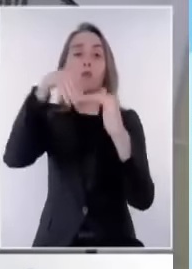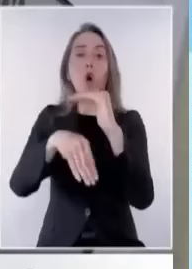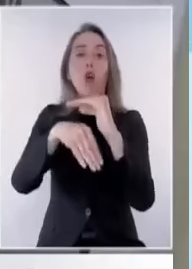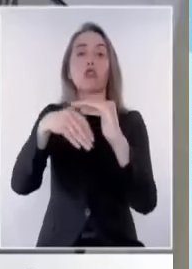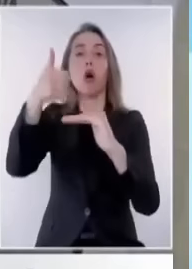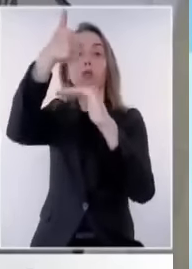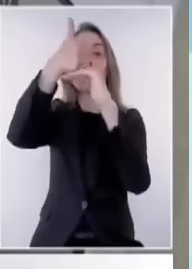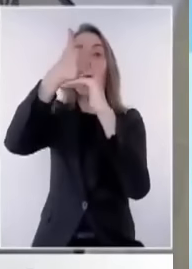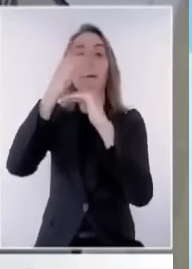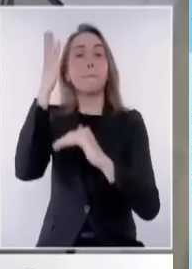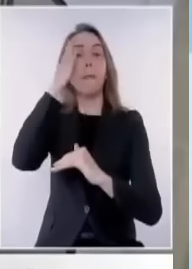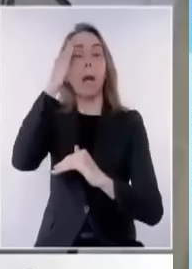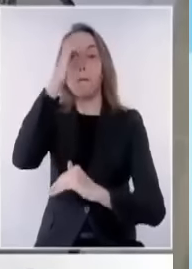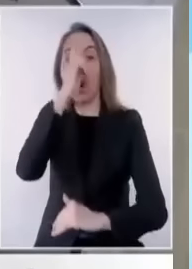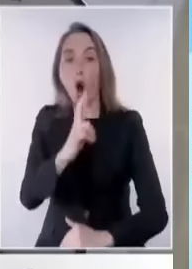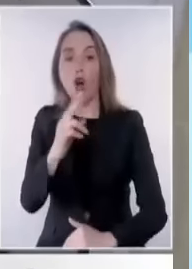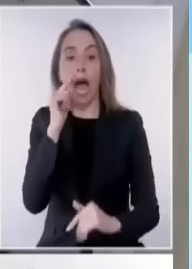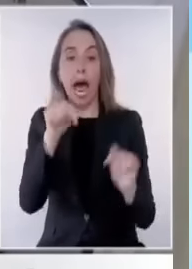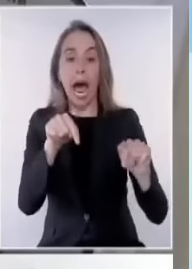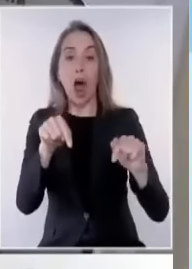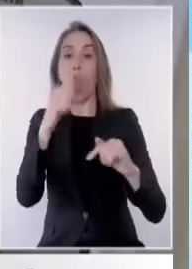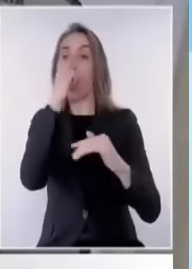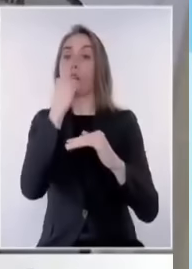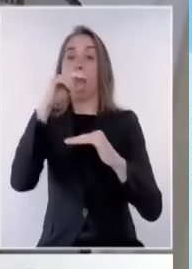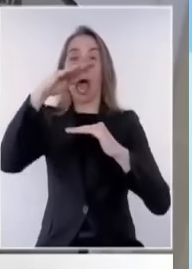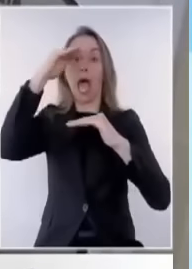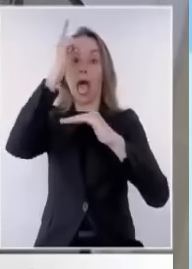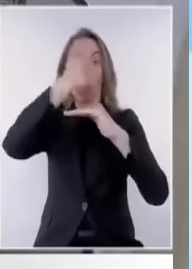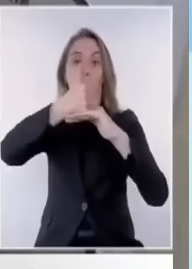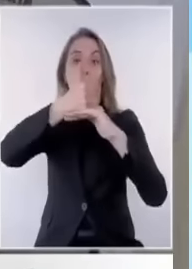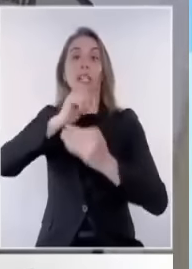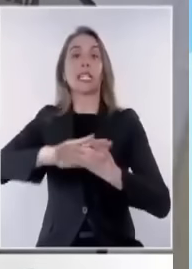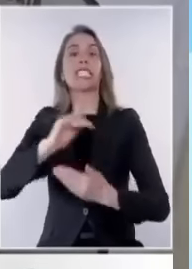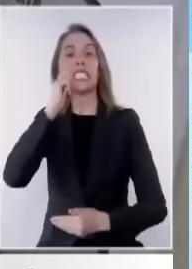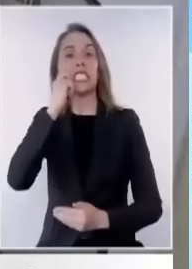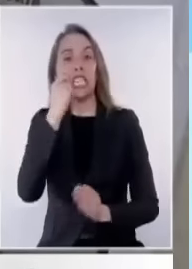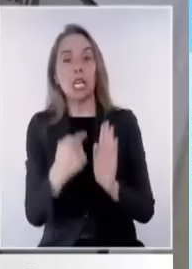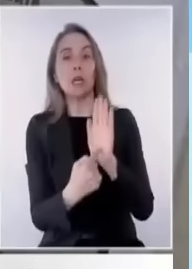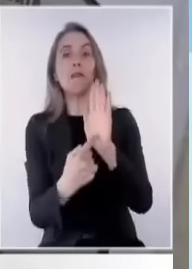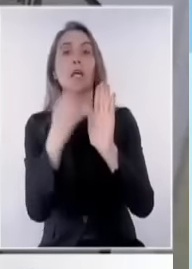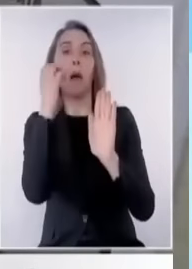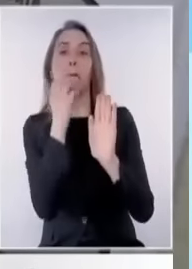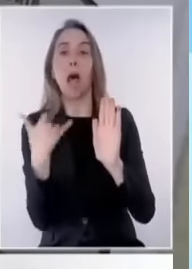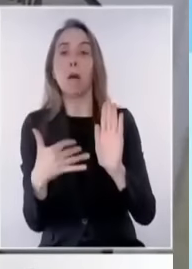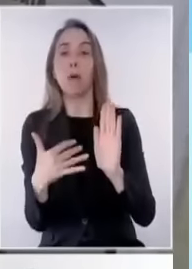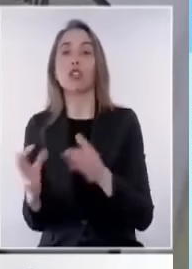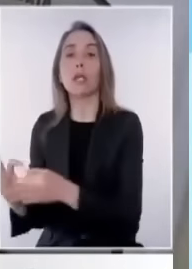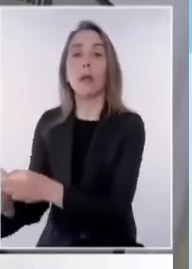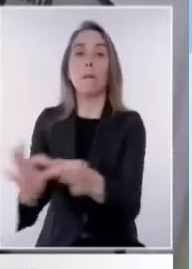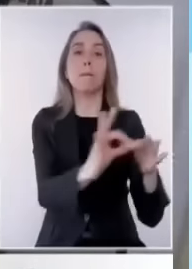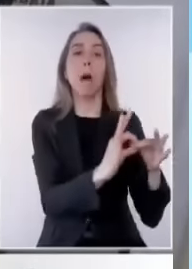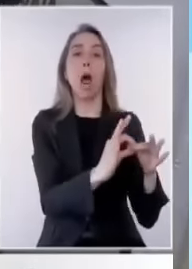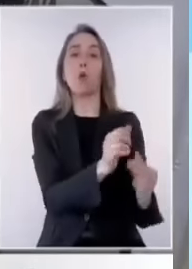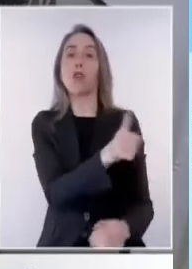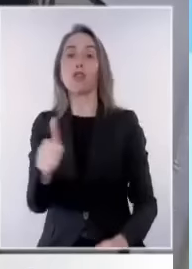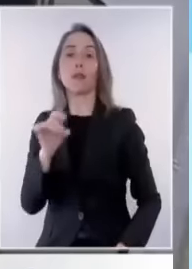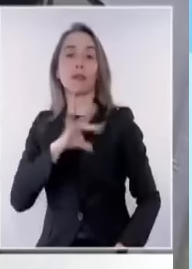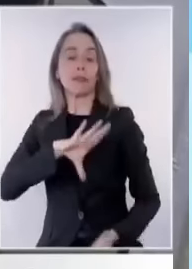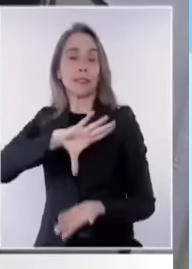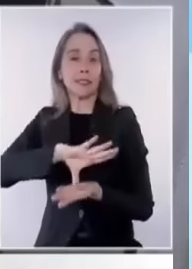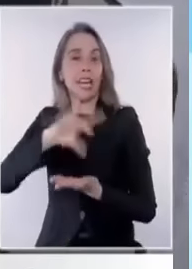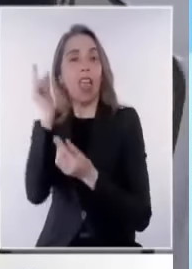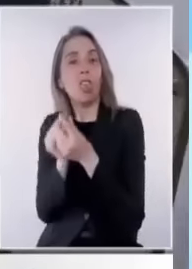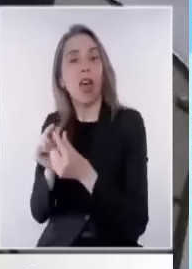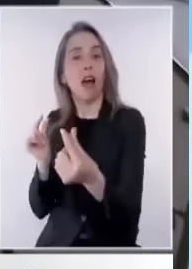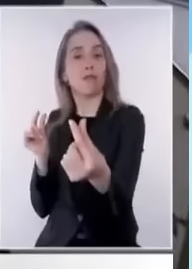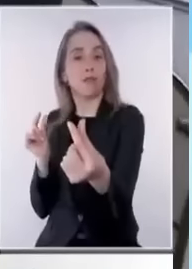sea, este mismo hecho tangible que vemos hoy día representa lo que Prat simboliza y, por supuesto, lo que acabamos de hablar, la unidad nacional. Un detalle que